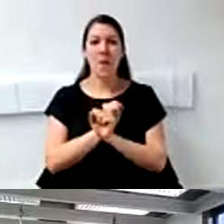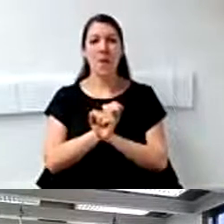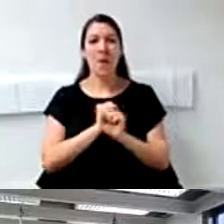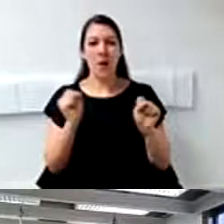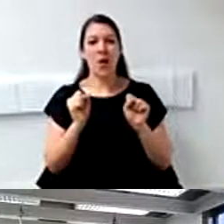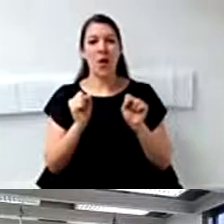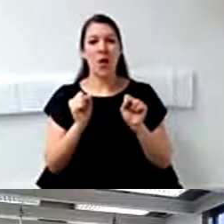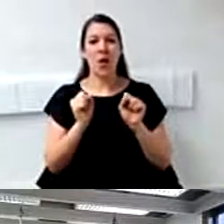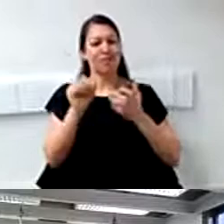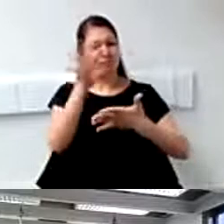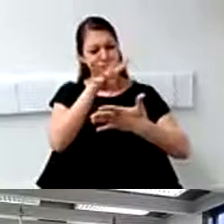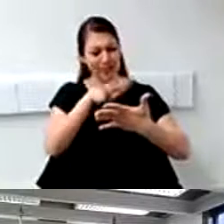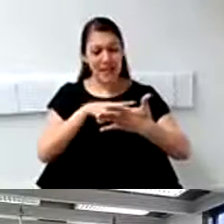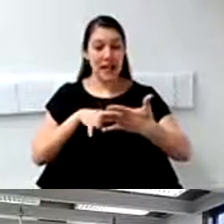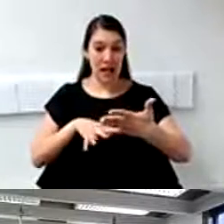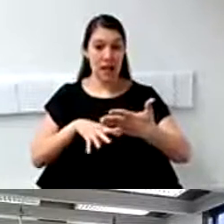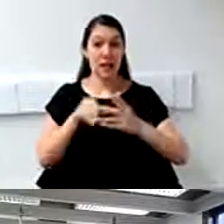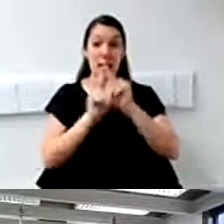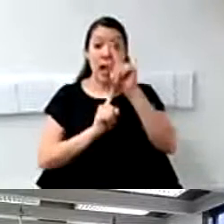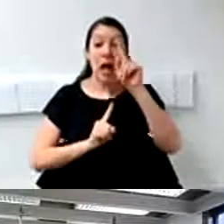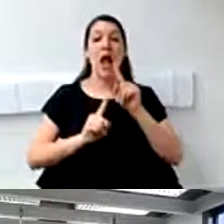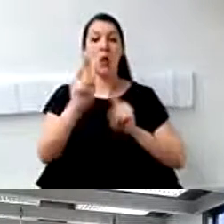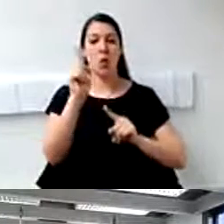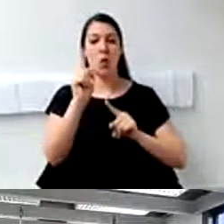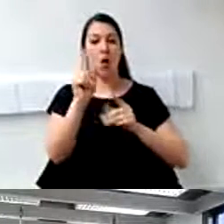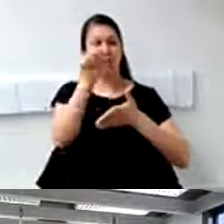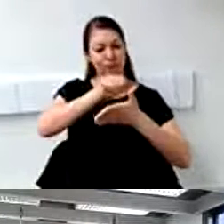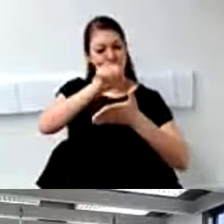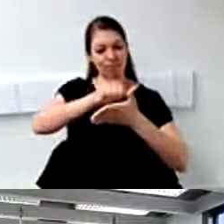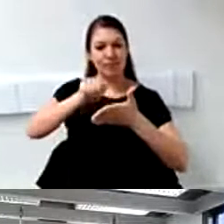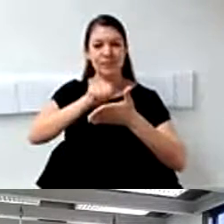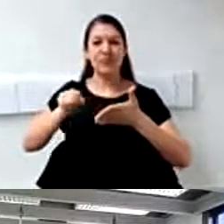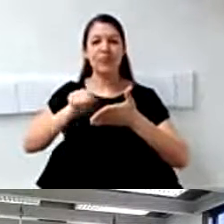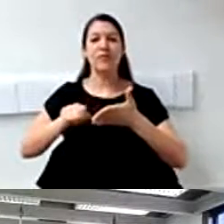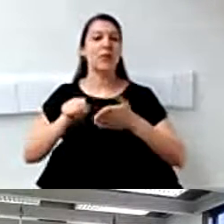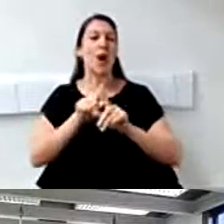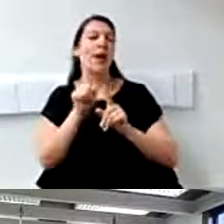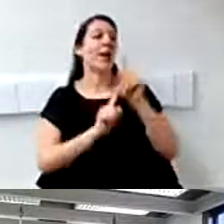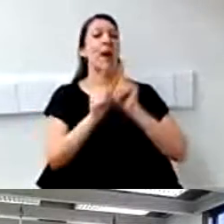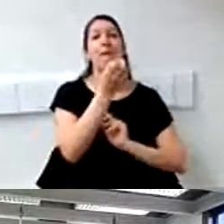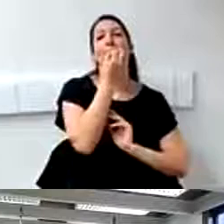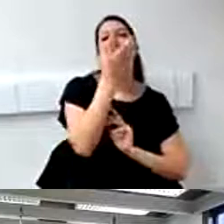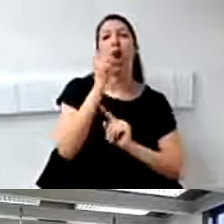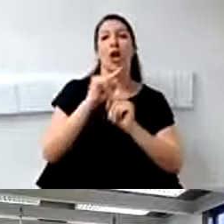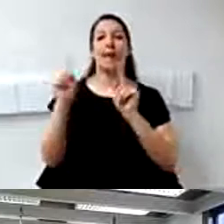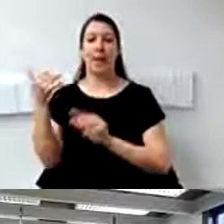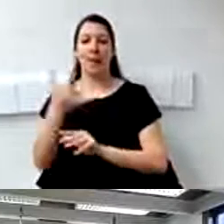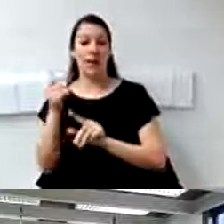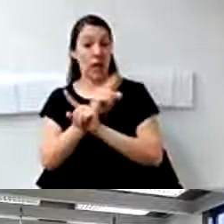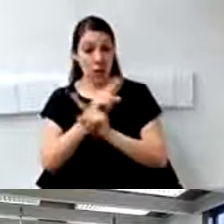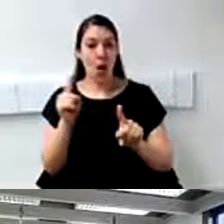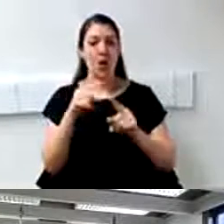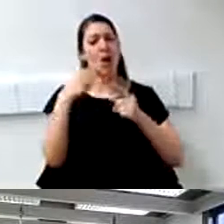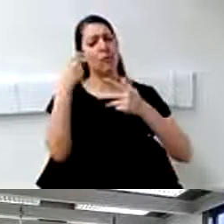leer algunas intervenciones que no son por estén mejor que otras, pero que son bastante